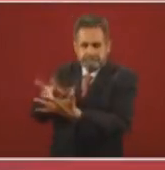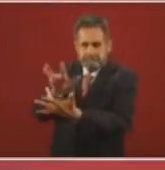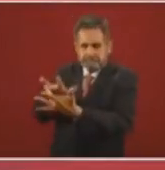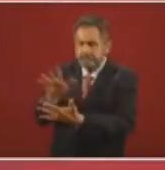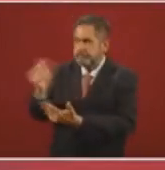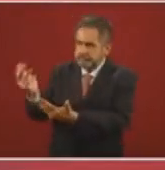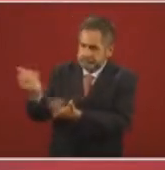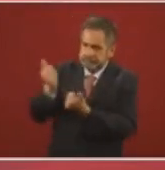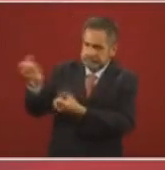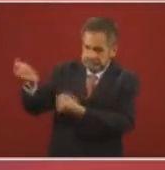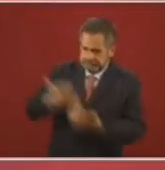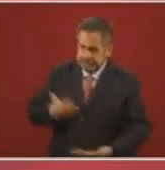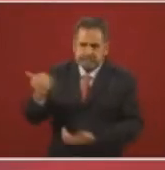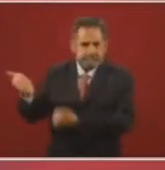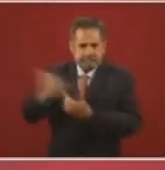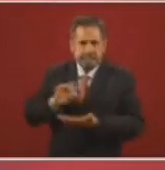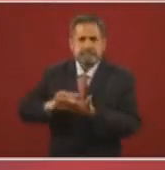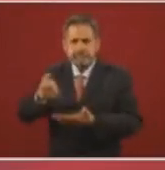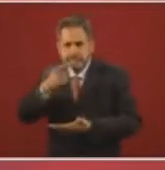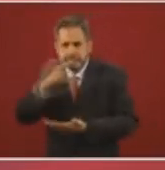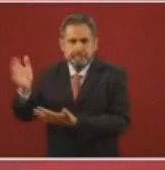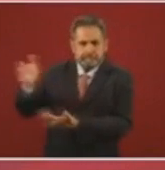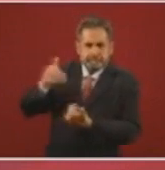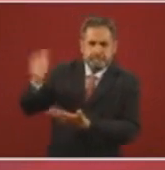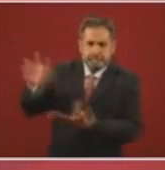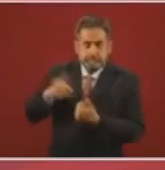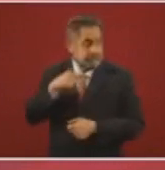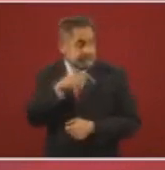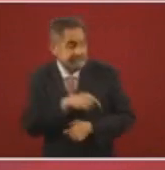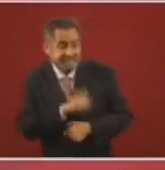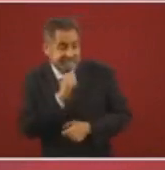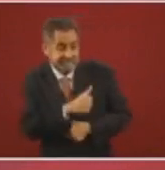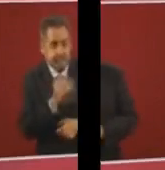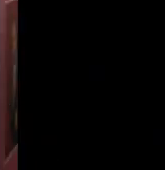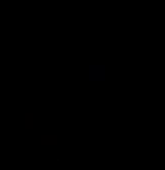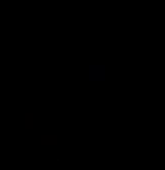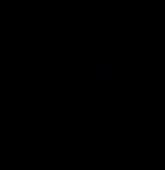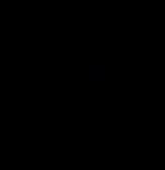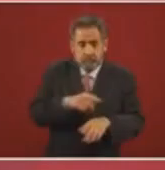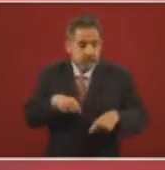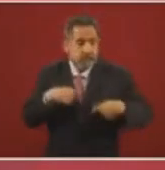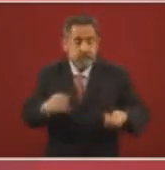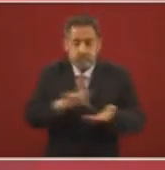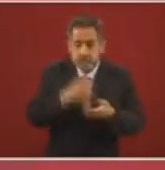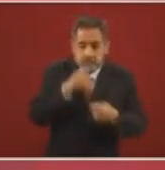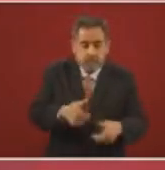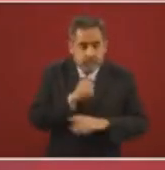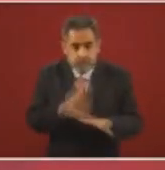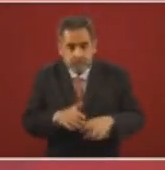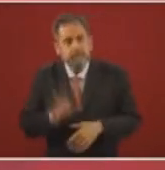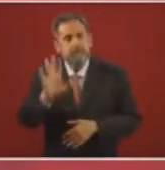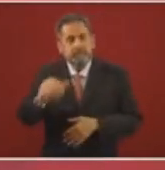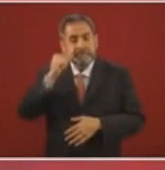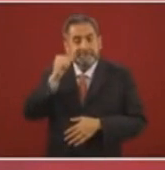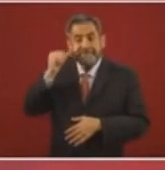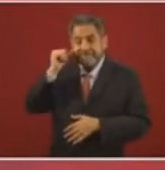estamos abasteciendo y seguiremos abasteciéndonos mientras no se regularice la oferta de medicamentos al méxico tal como lo anunciamos